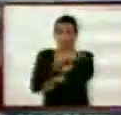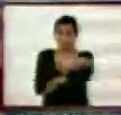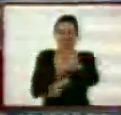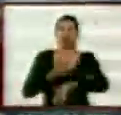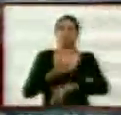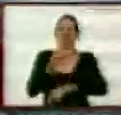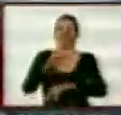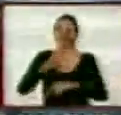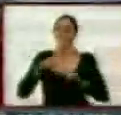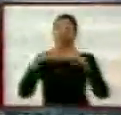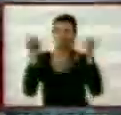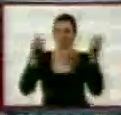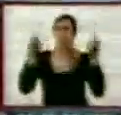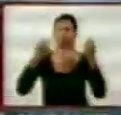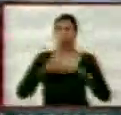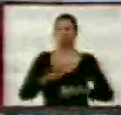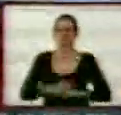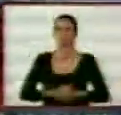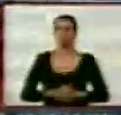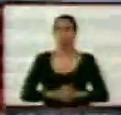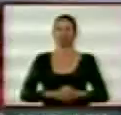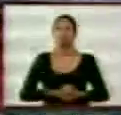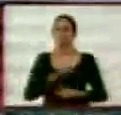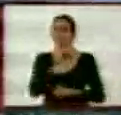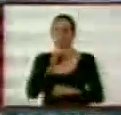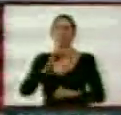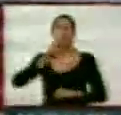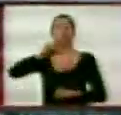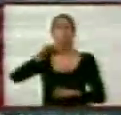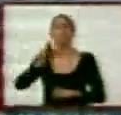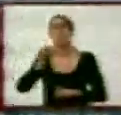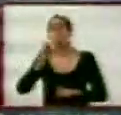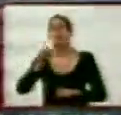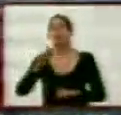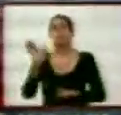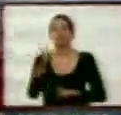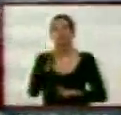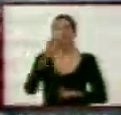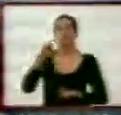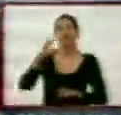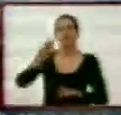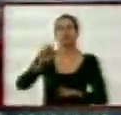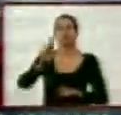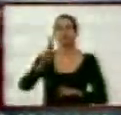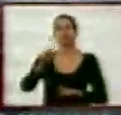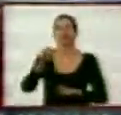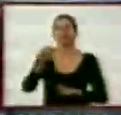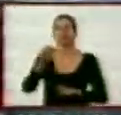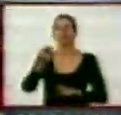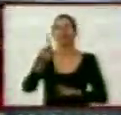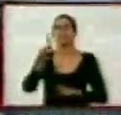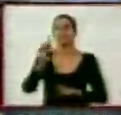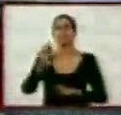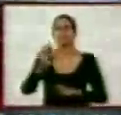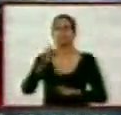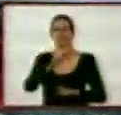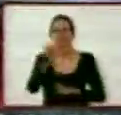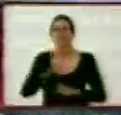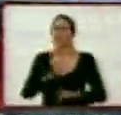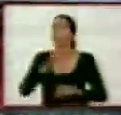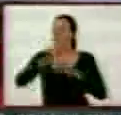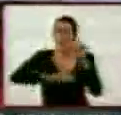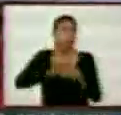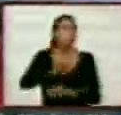yo, Juan Orlando Hernández, voy a hacer lo que tenga que hacer